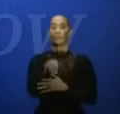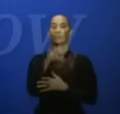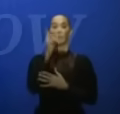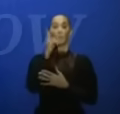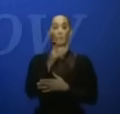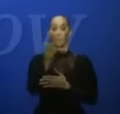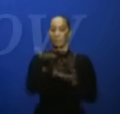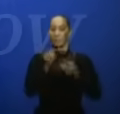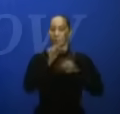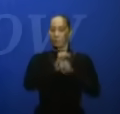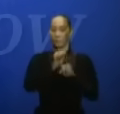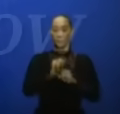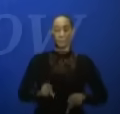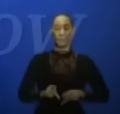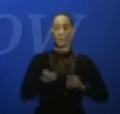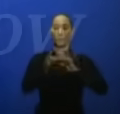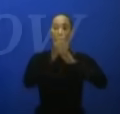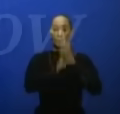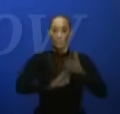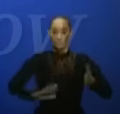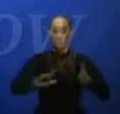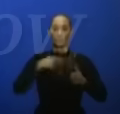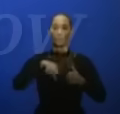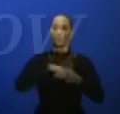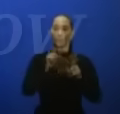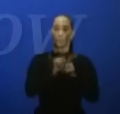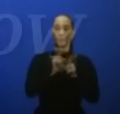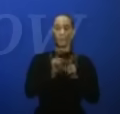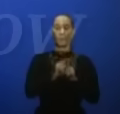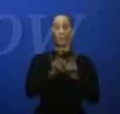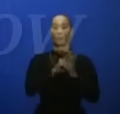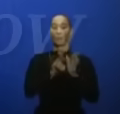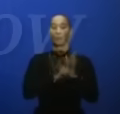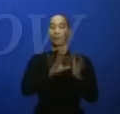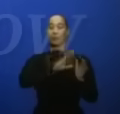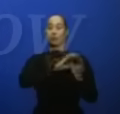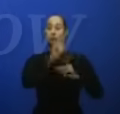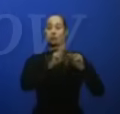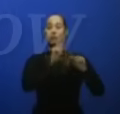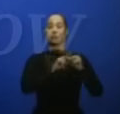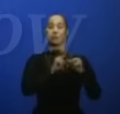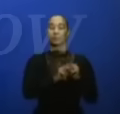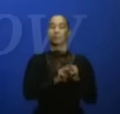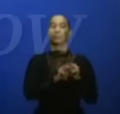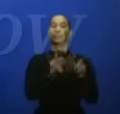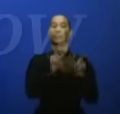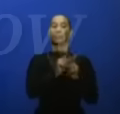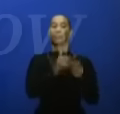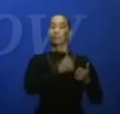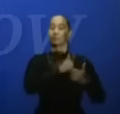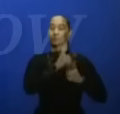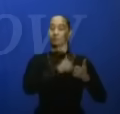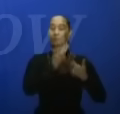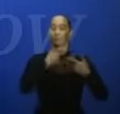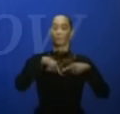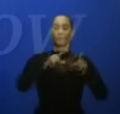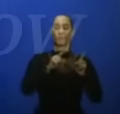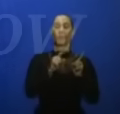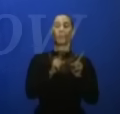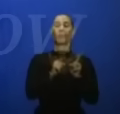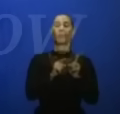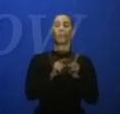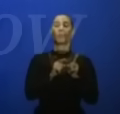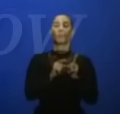lo que quiere es trabajar y vivir en paz. Y nosotros también tomamos la medida, la Policía Nacional y el Ejército, para que